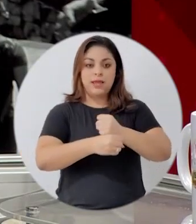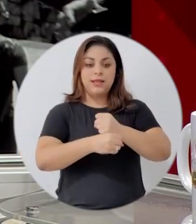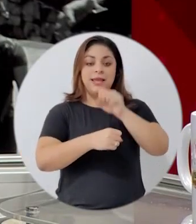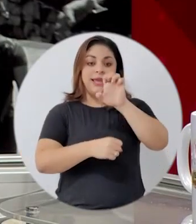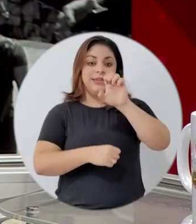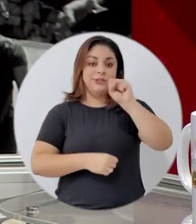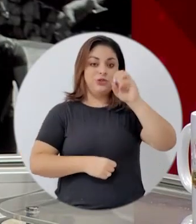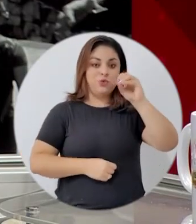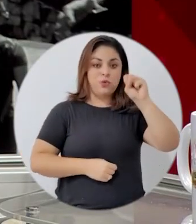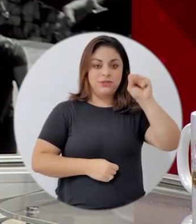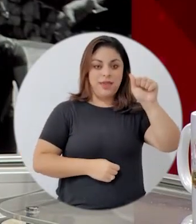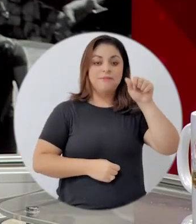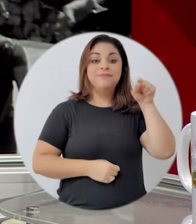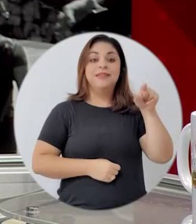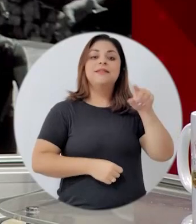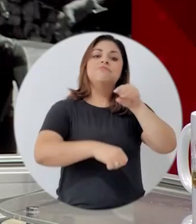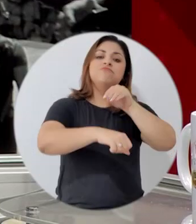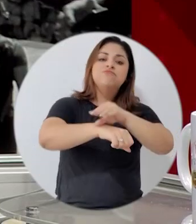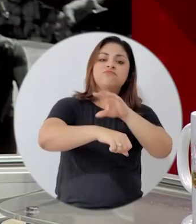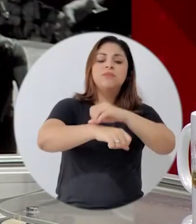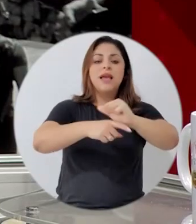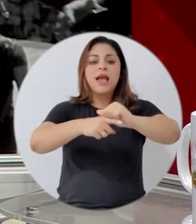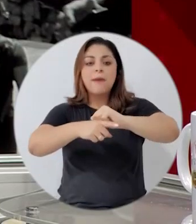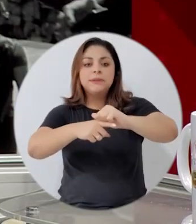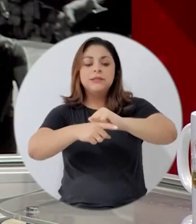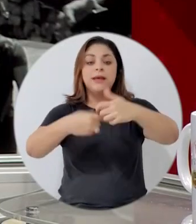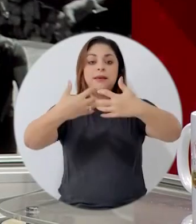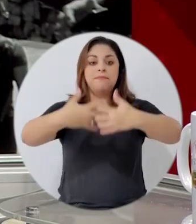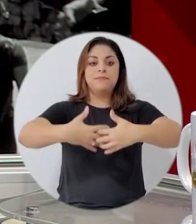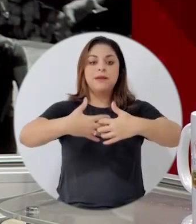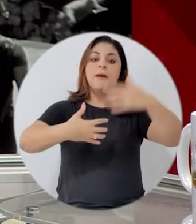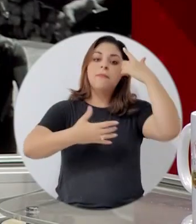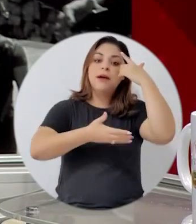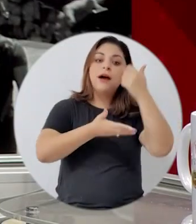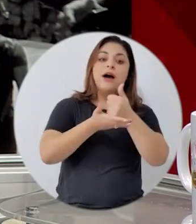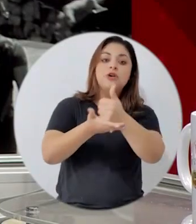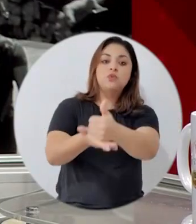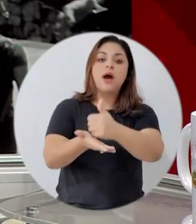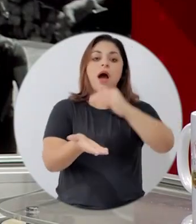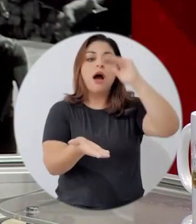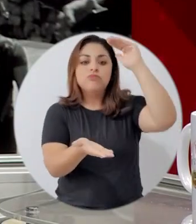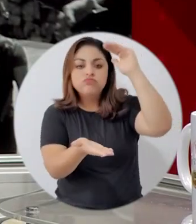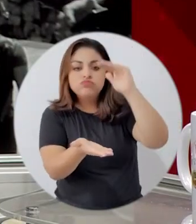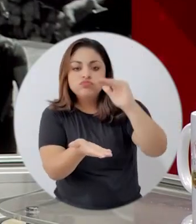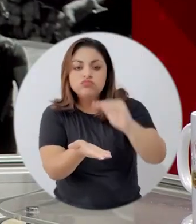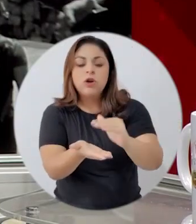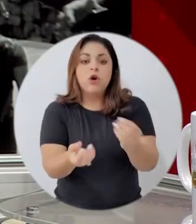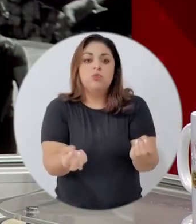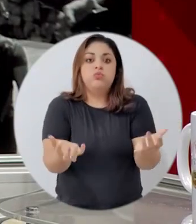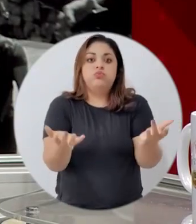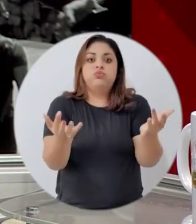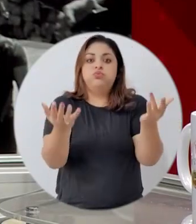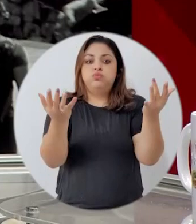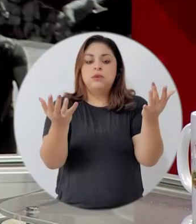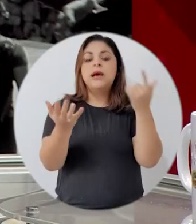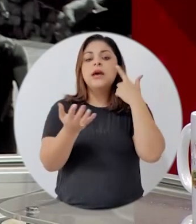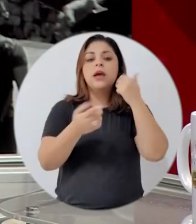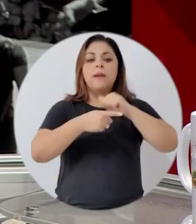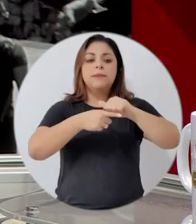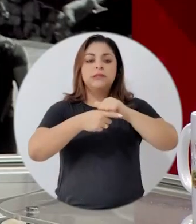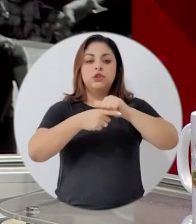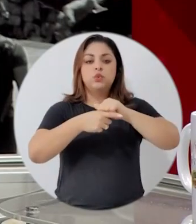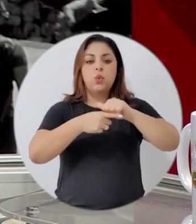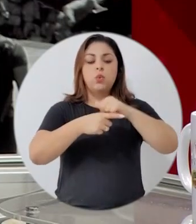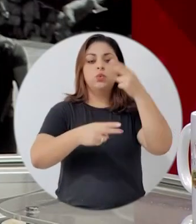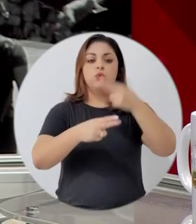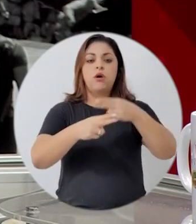servicio de capacitaciones a empresas con el beneficio de certificar el ahorro en emisiones al desarrollar la capacitación in situ.